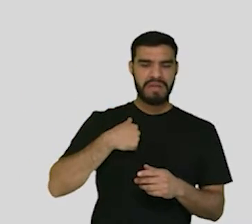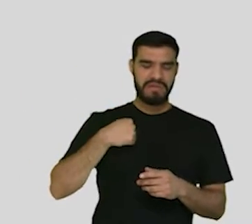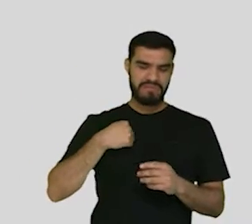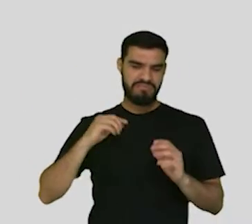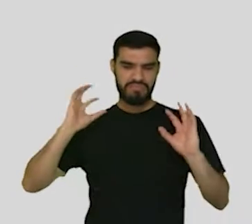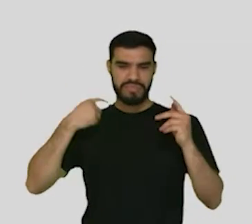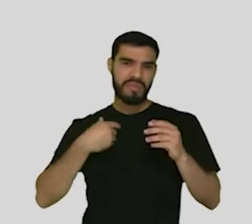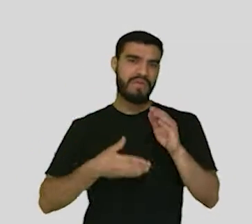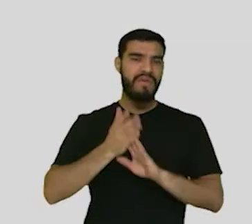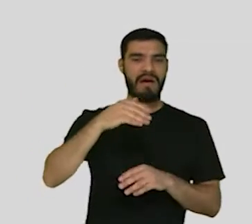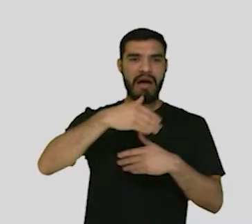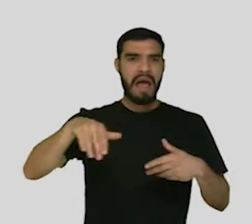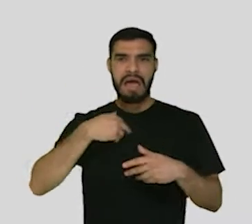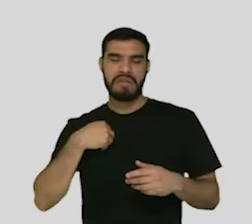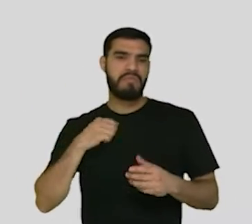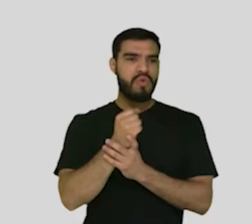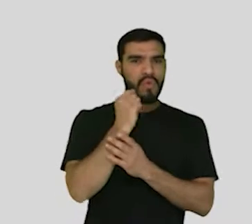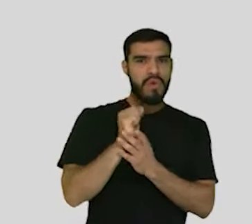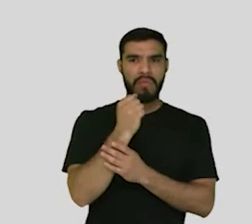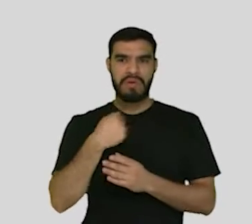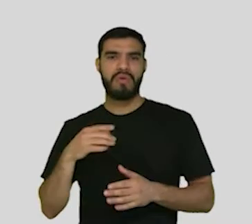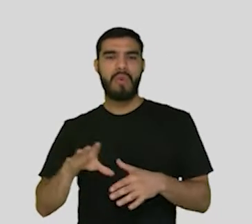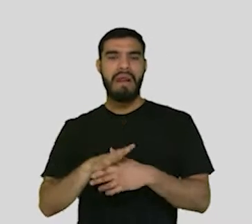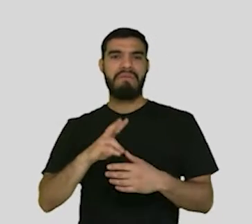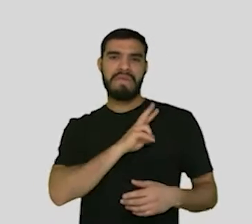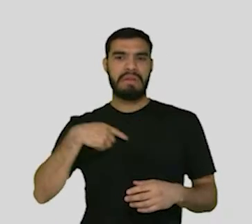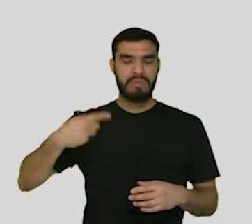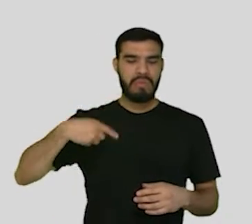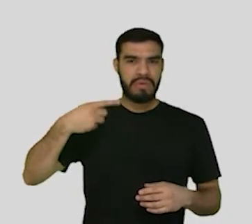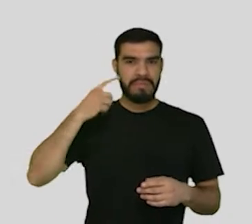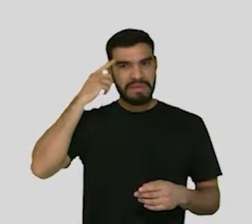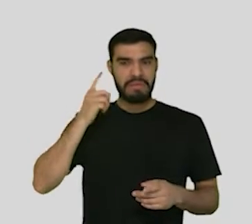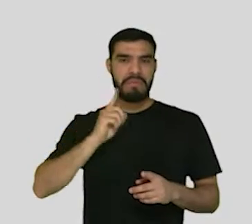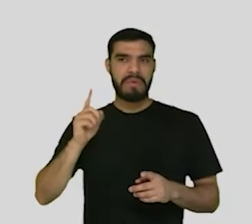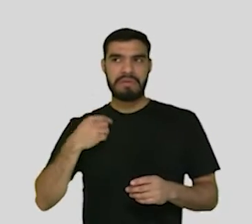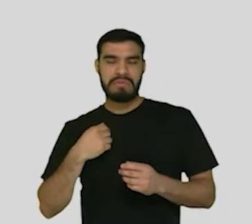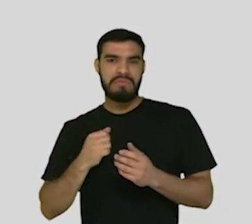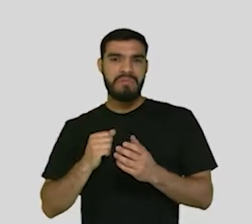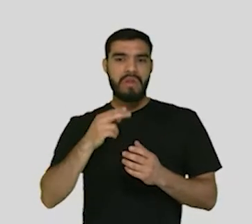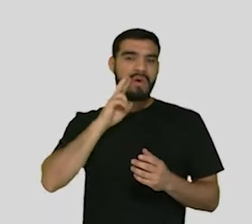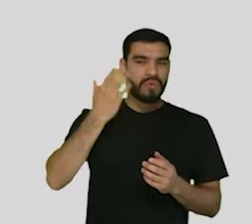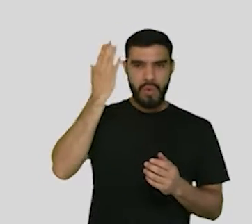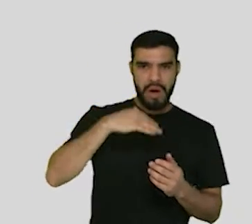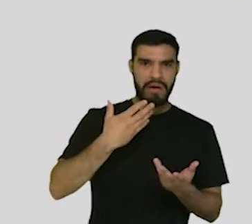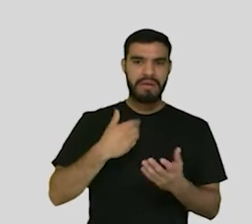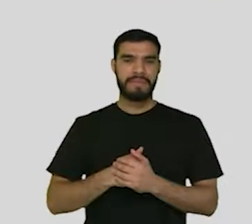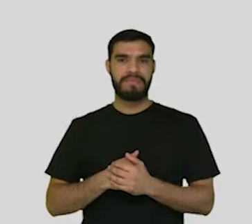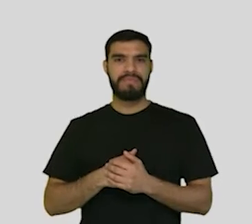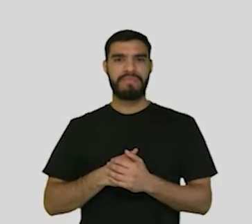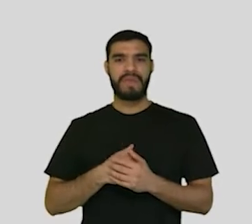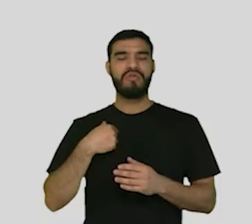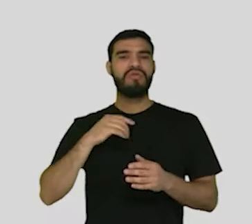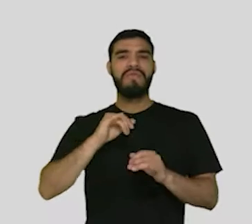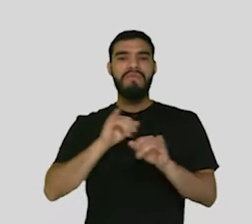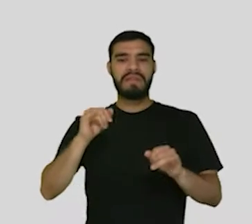mene. Jacoranda se comprende. Jape, sarupice hace calle, pe. Japepe a sobrevivir. 14 años vive. Añeje con